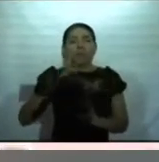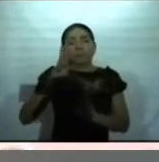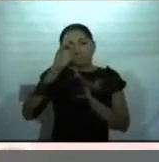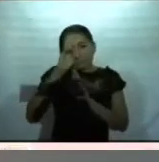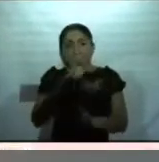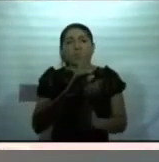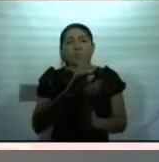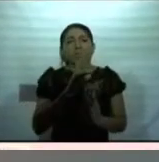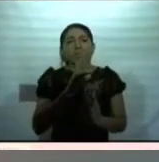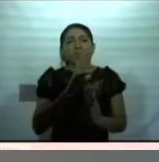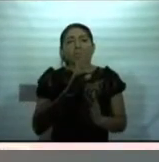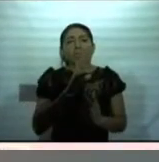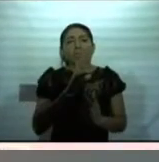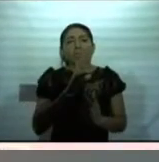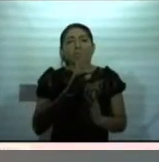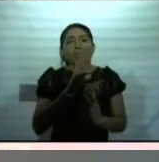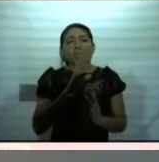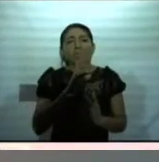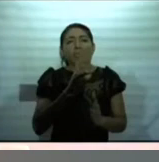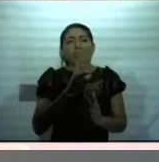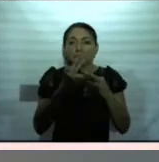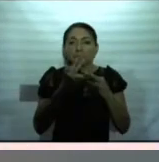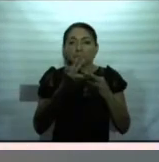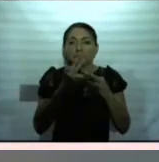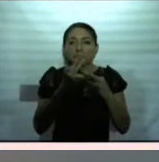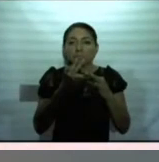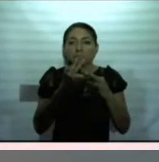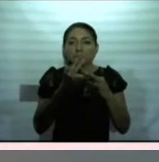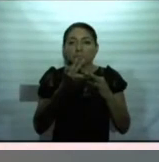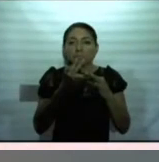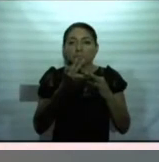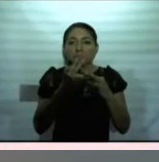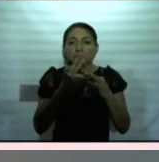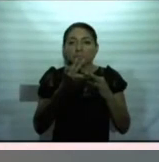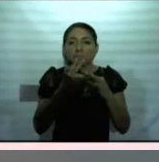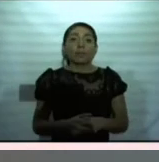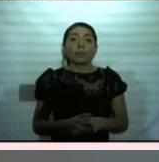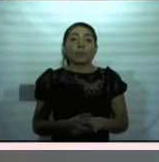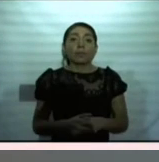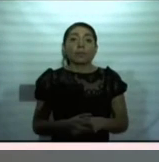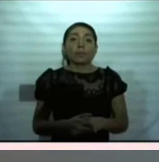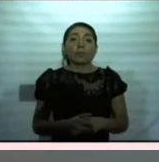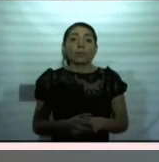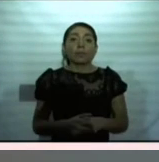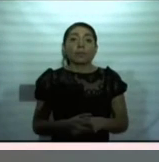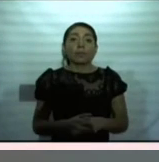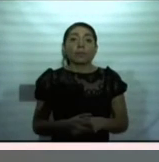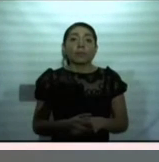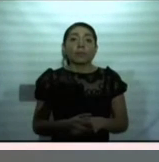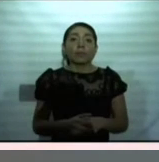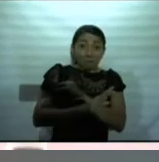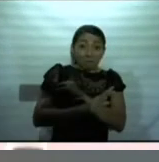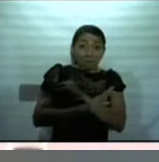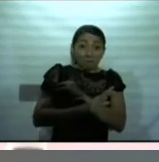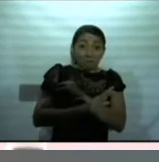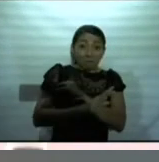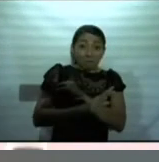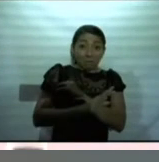para poder terminar. Bueno, no nos vamos a quedar. Yo les vengo a